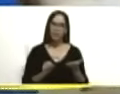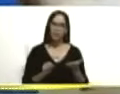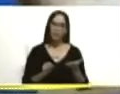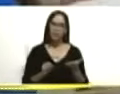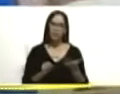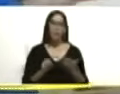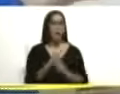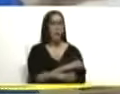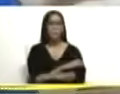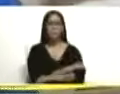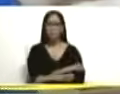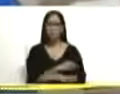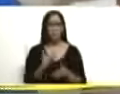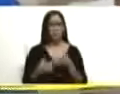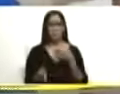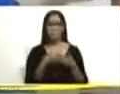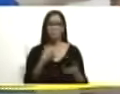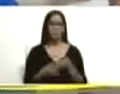derecha, no importaba,